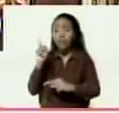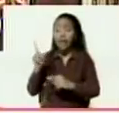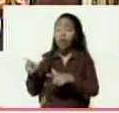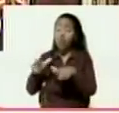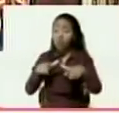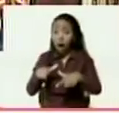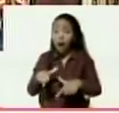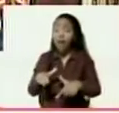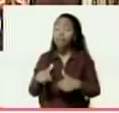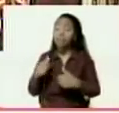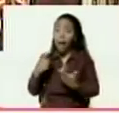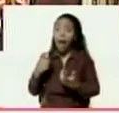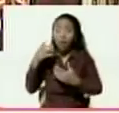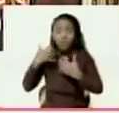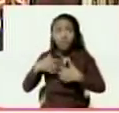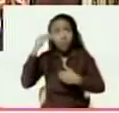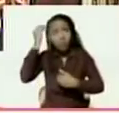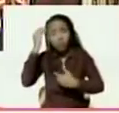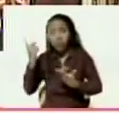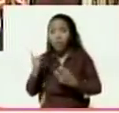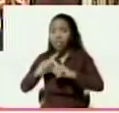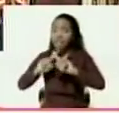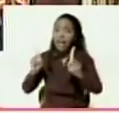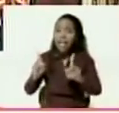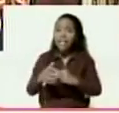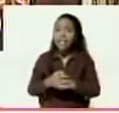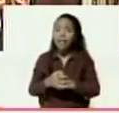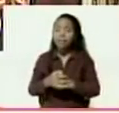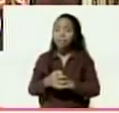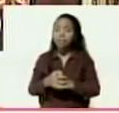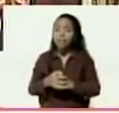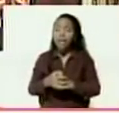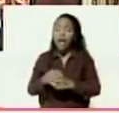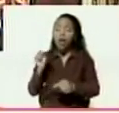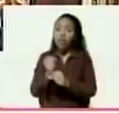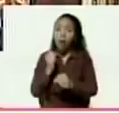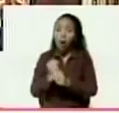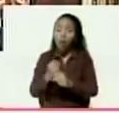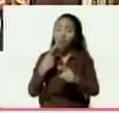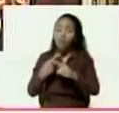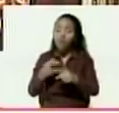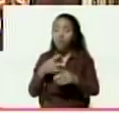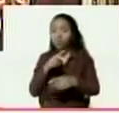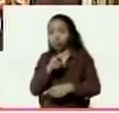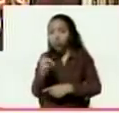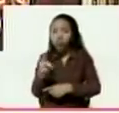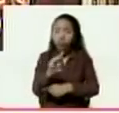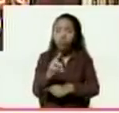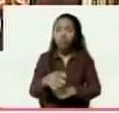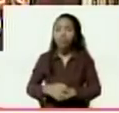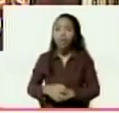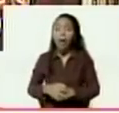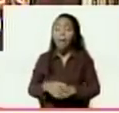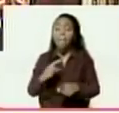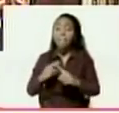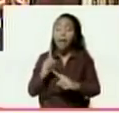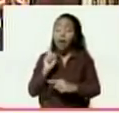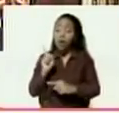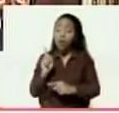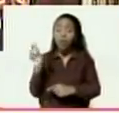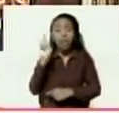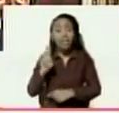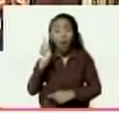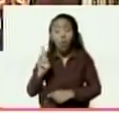diferencias. En la relación bilateral, en los organismos multilaterales. Pero lo que no puede ser es que se utilice